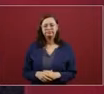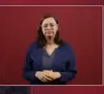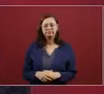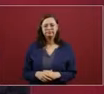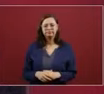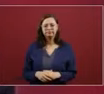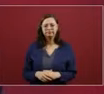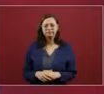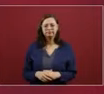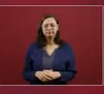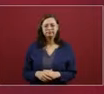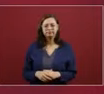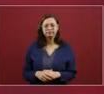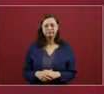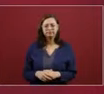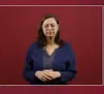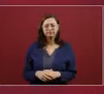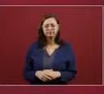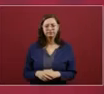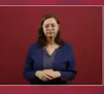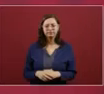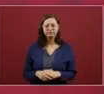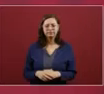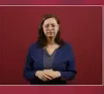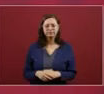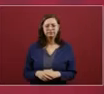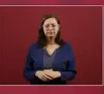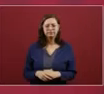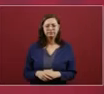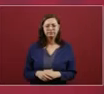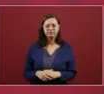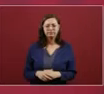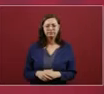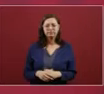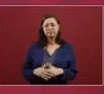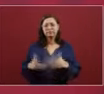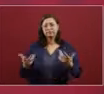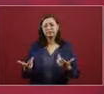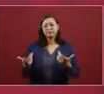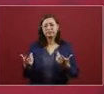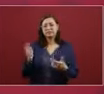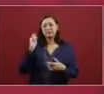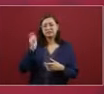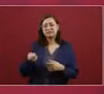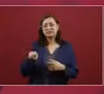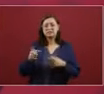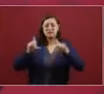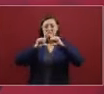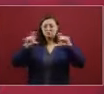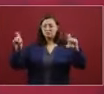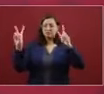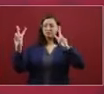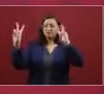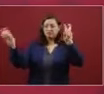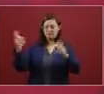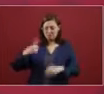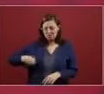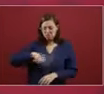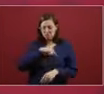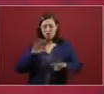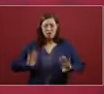Esta idea que se resume en la frase que solo siendo buenos podemos ser